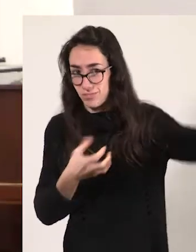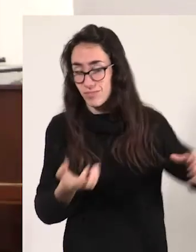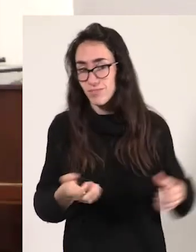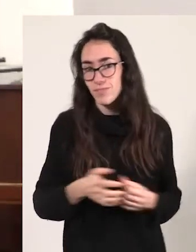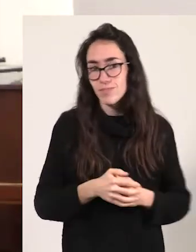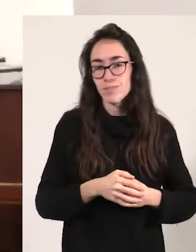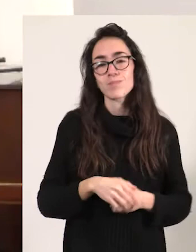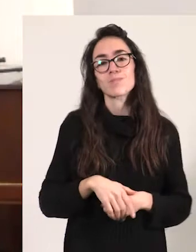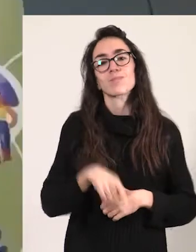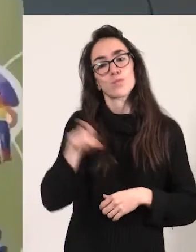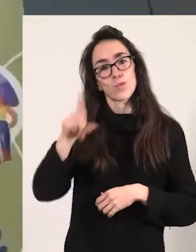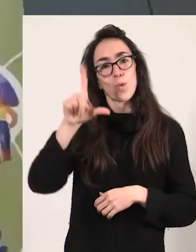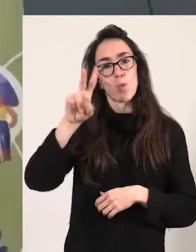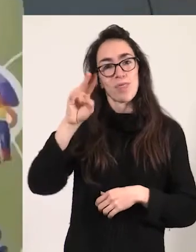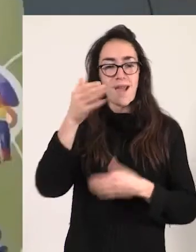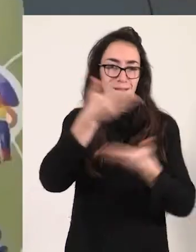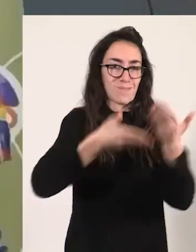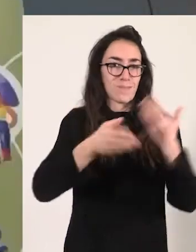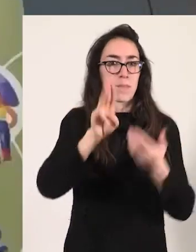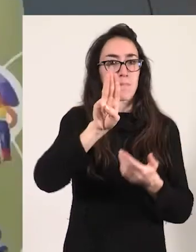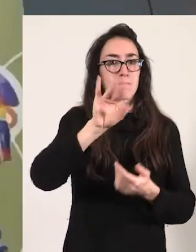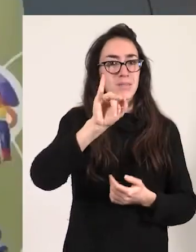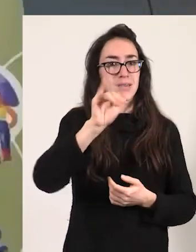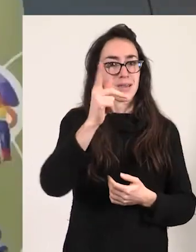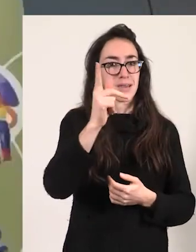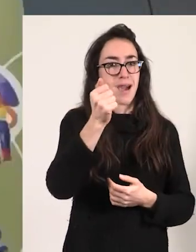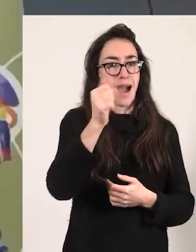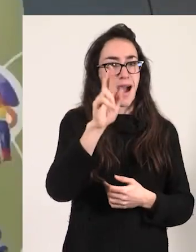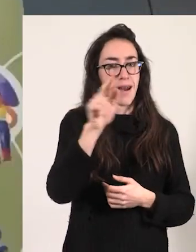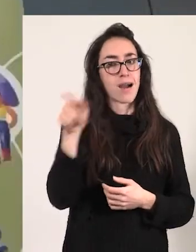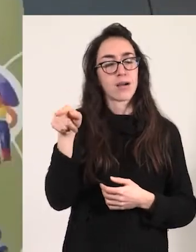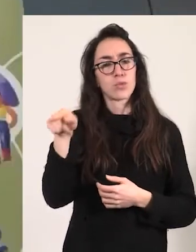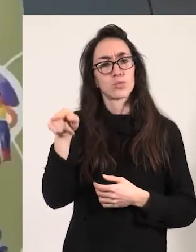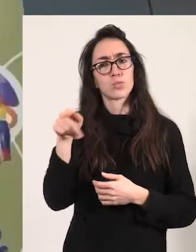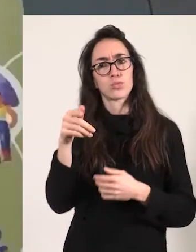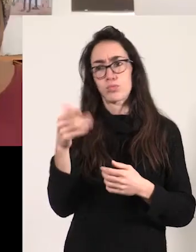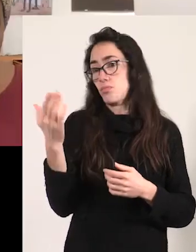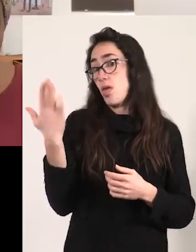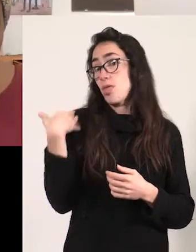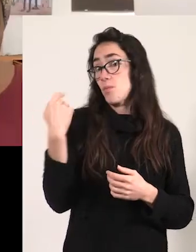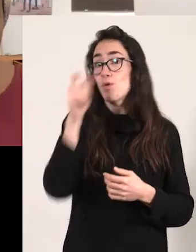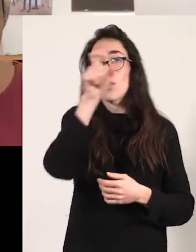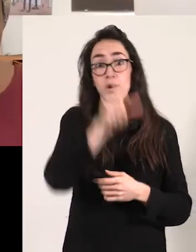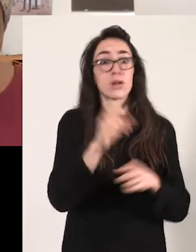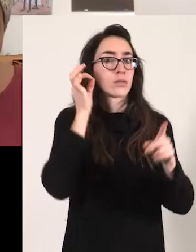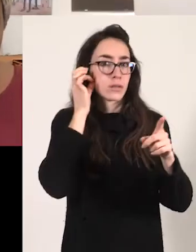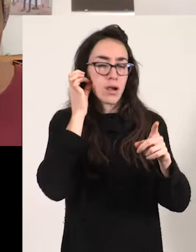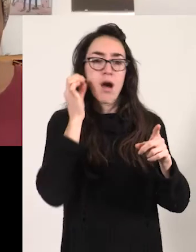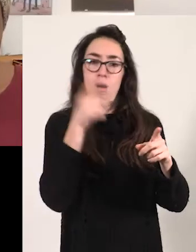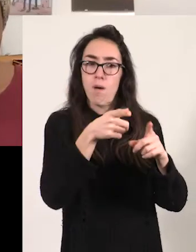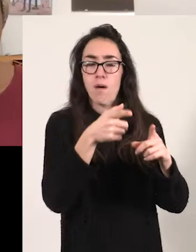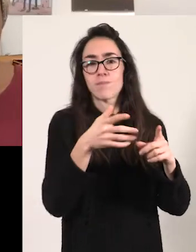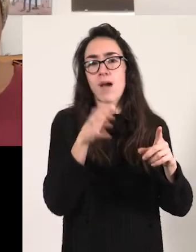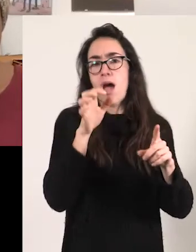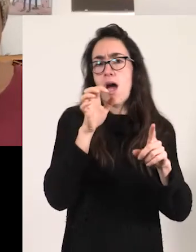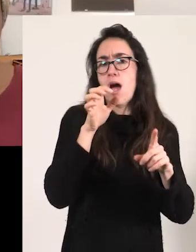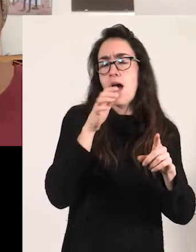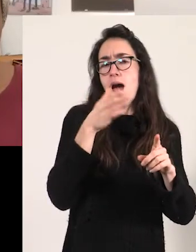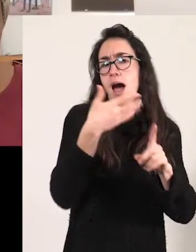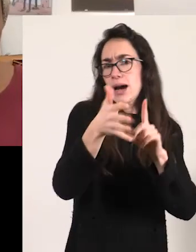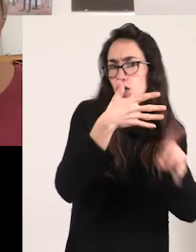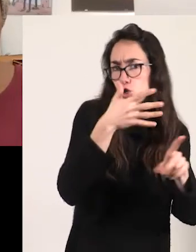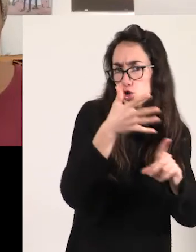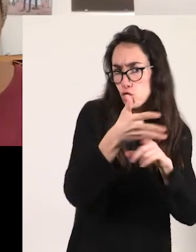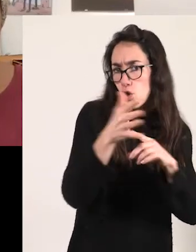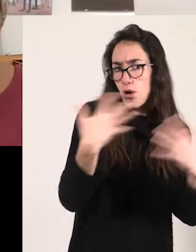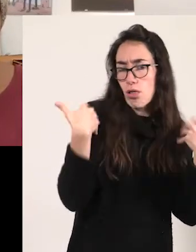personas. Lucía, colaboras en Pícara y el otro día agredieron a una compañera tuya, Arantxa Varela, que hemos podido además tener información